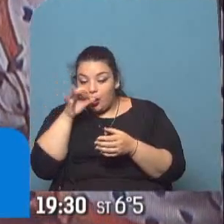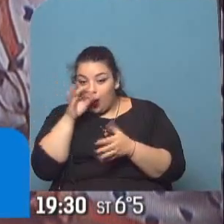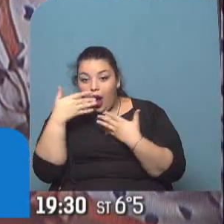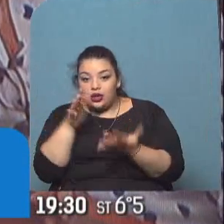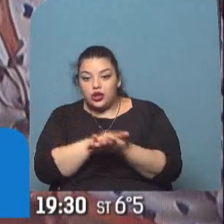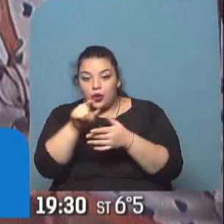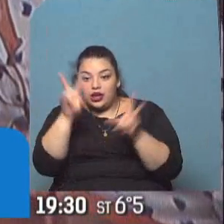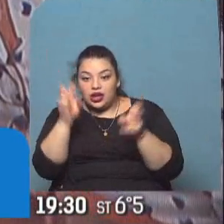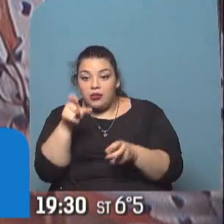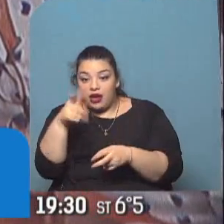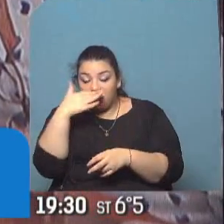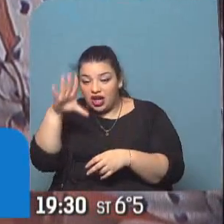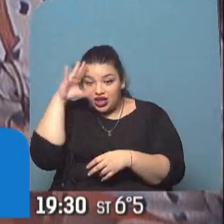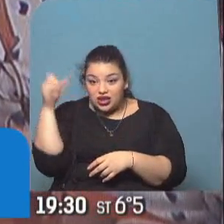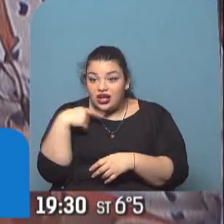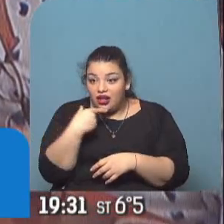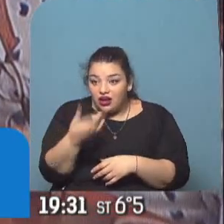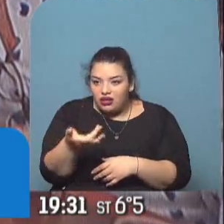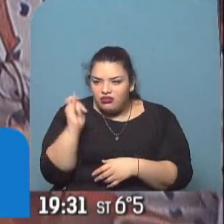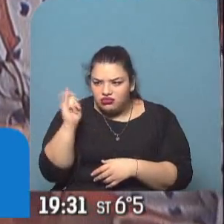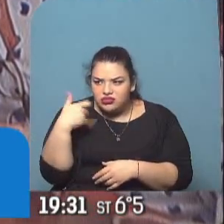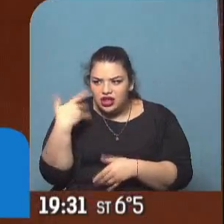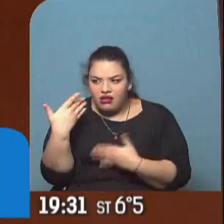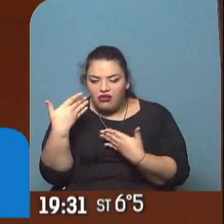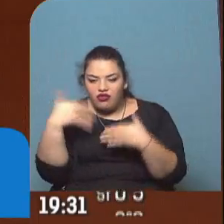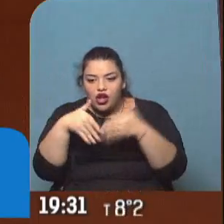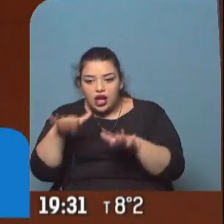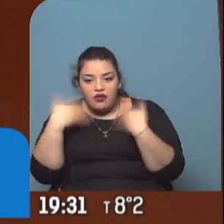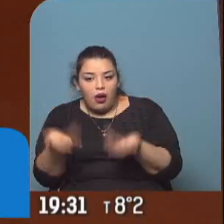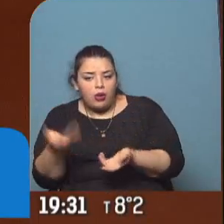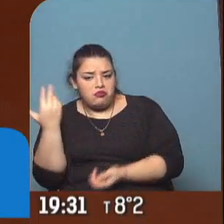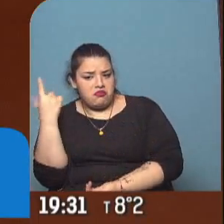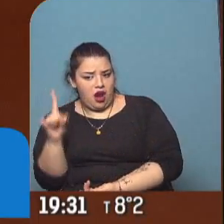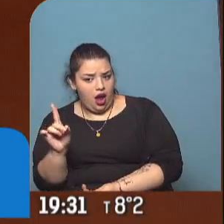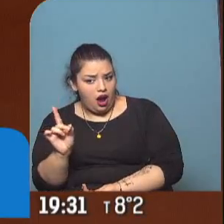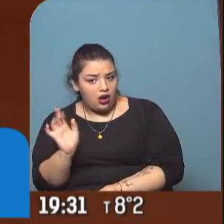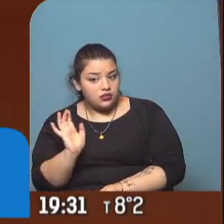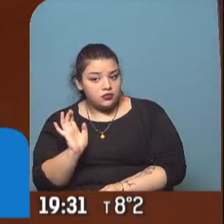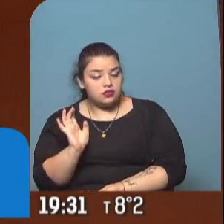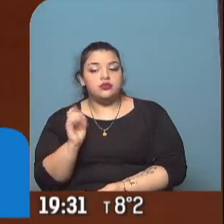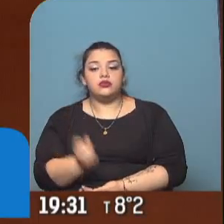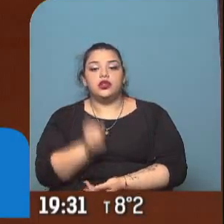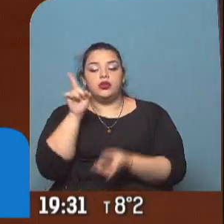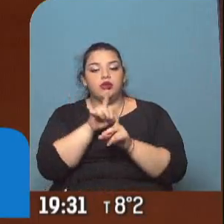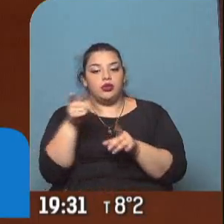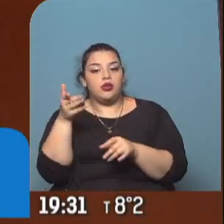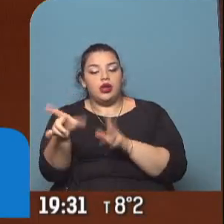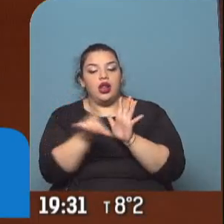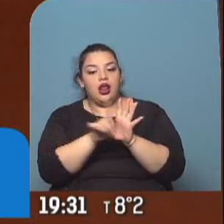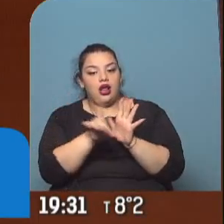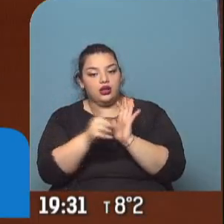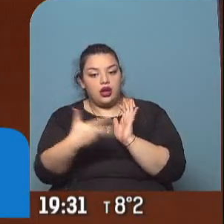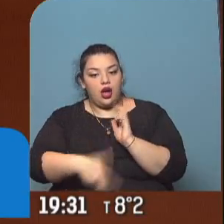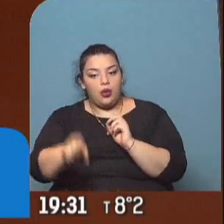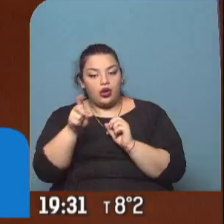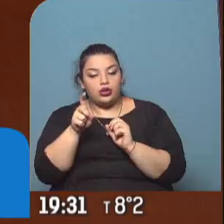haya dicho que va a votar a favor, cuando públicamente había dicho lo contrario. Sí, yo ahí creo dos cosas. En principio, la demanda, la legalización del aborto es una demanda histórica en